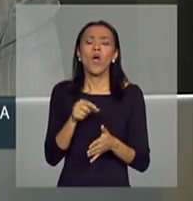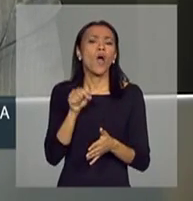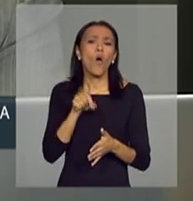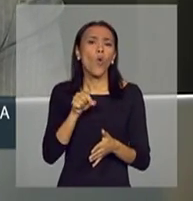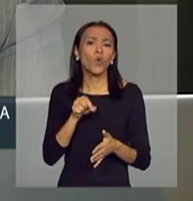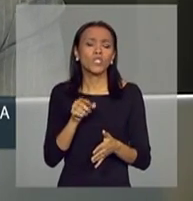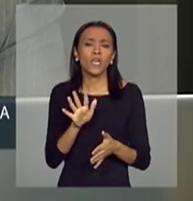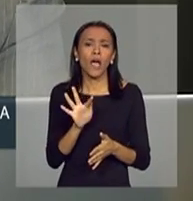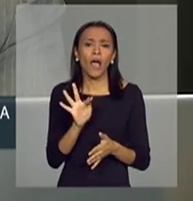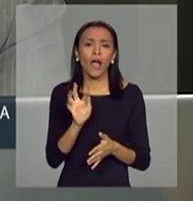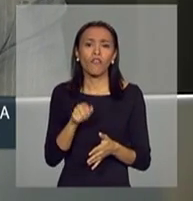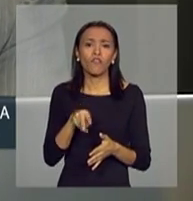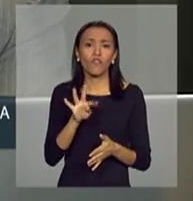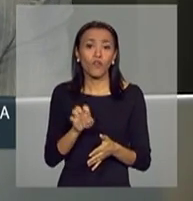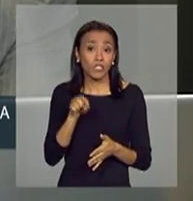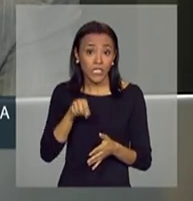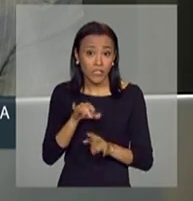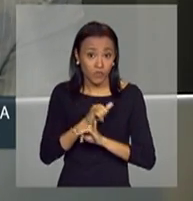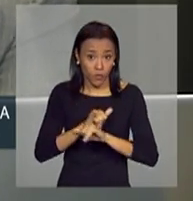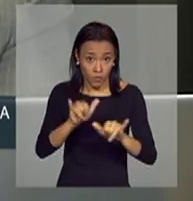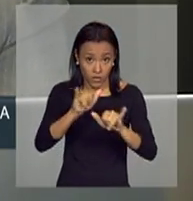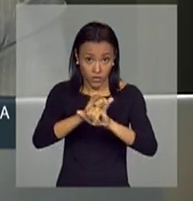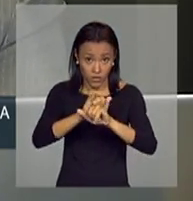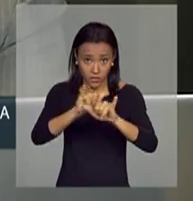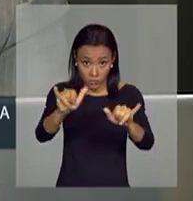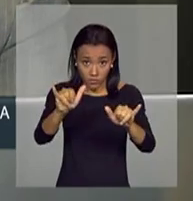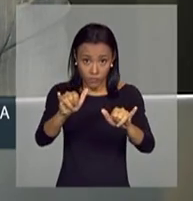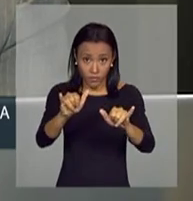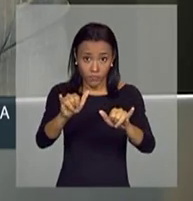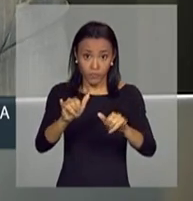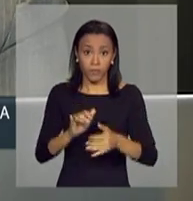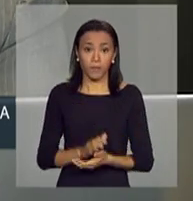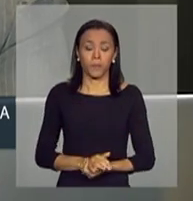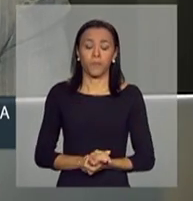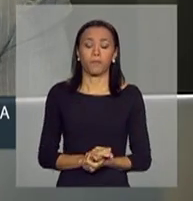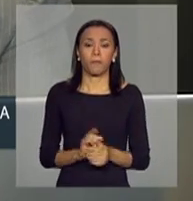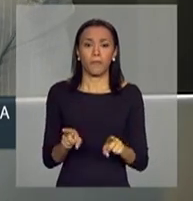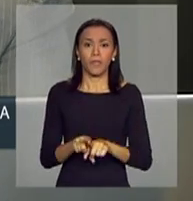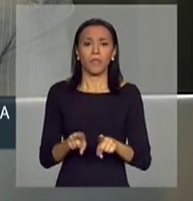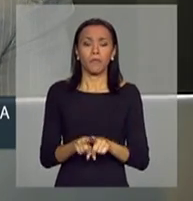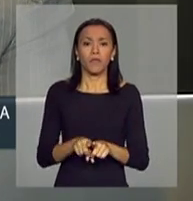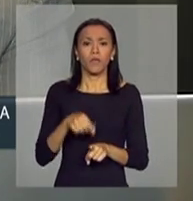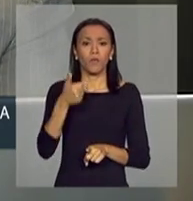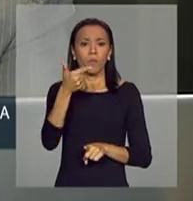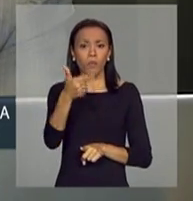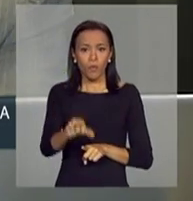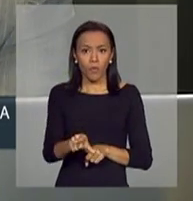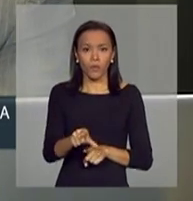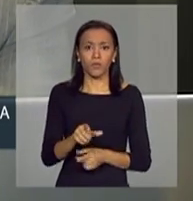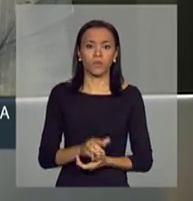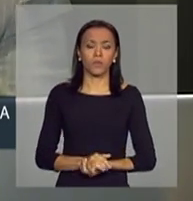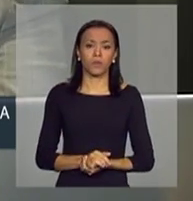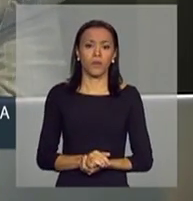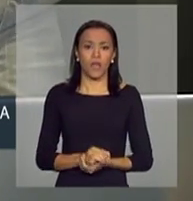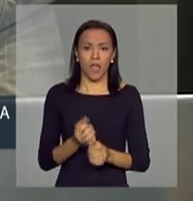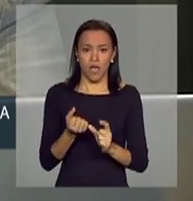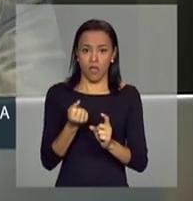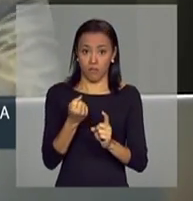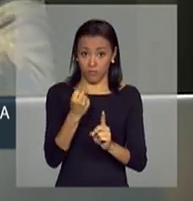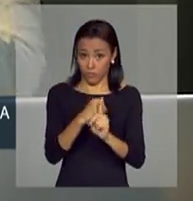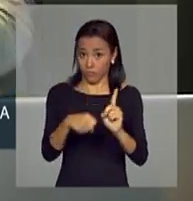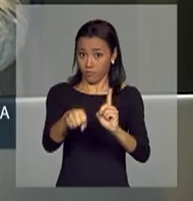información que evidentemente está oculta. Y por cierto, es la sociedad civil la que tiene la palabra. Es la sociedad civil la que